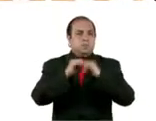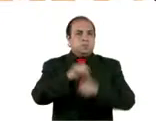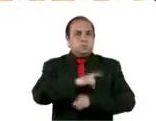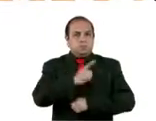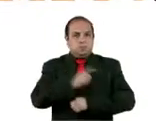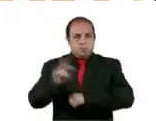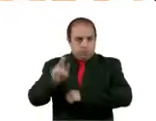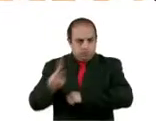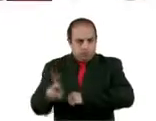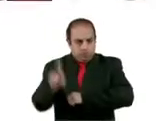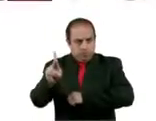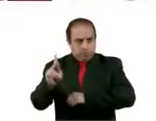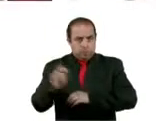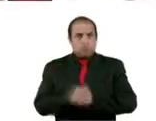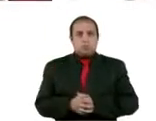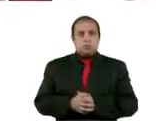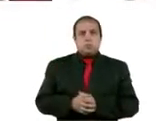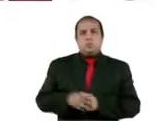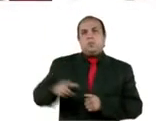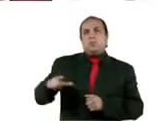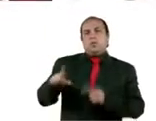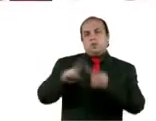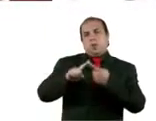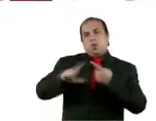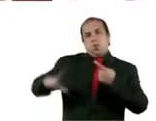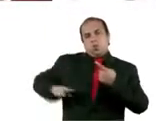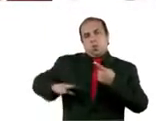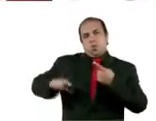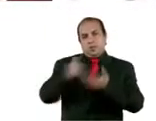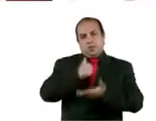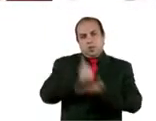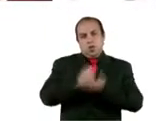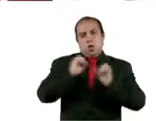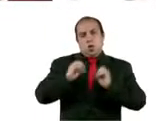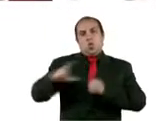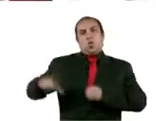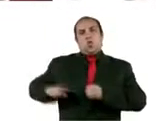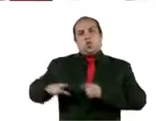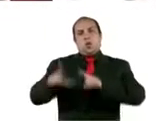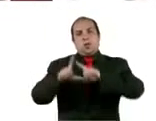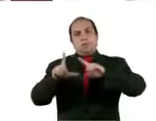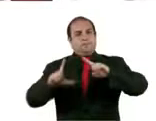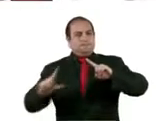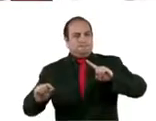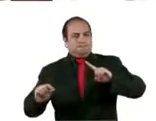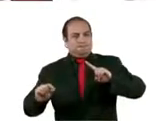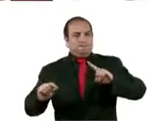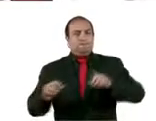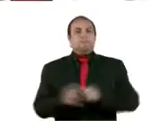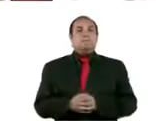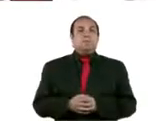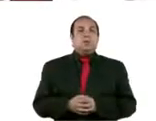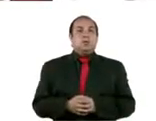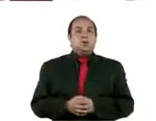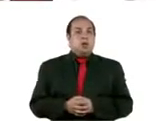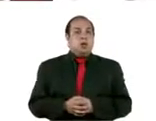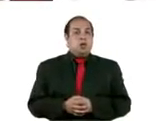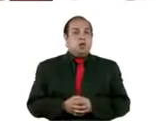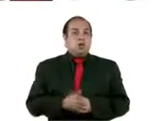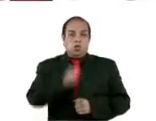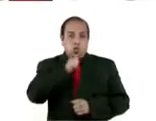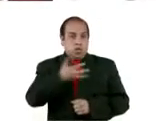salud pública, ya sea del gobierno de la ciudad o del gobierno federal. Hasta ahora no ha estado estandarizado